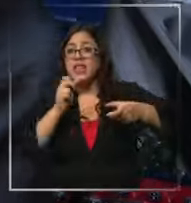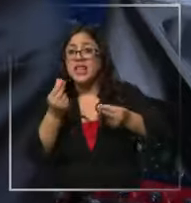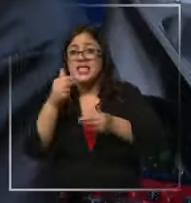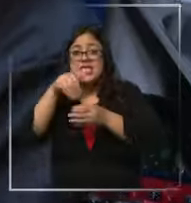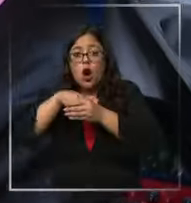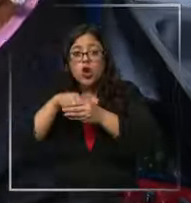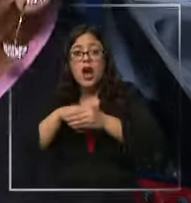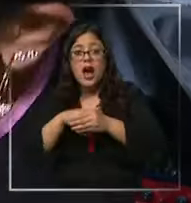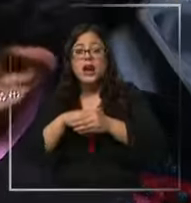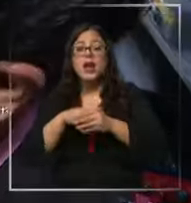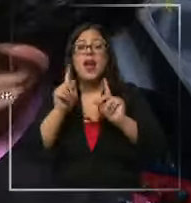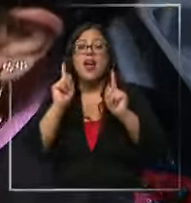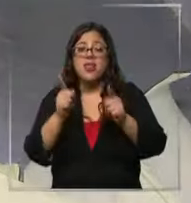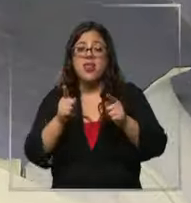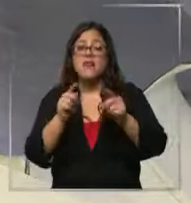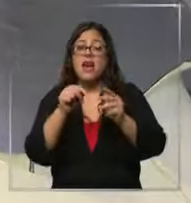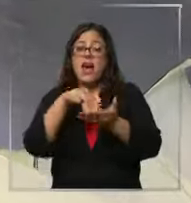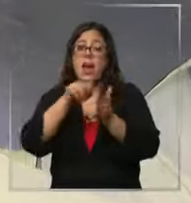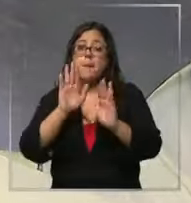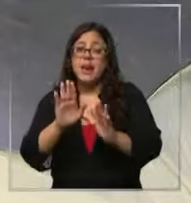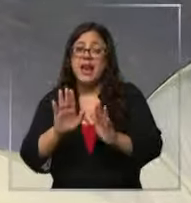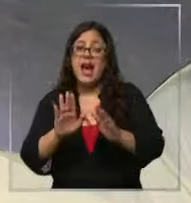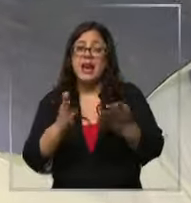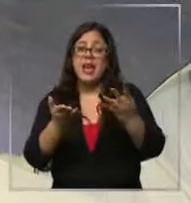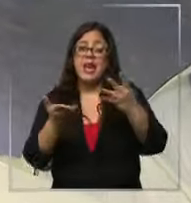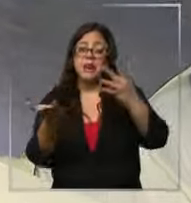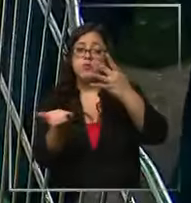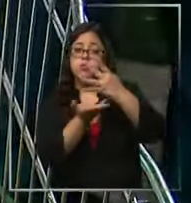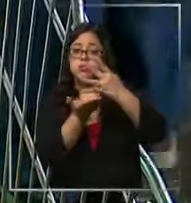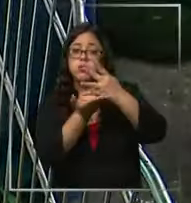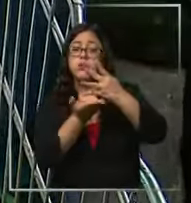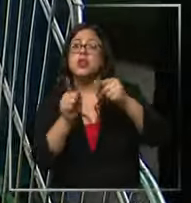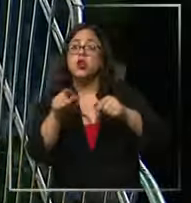la segunda quincena de este mes. Y si quiere darse un